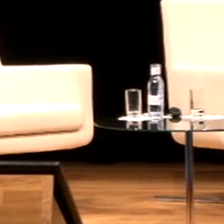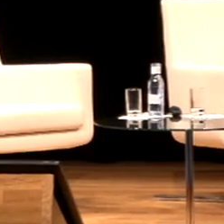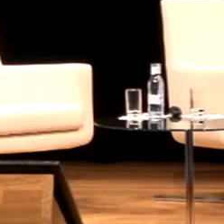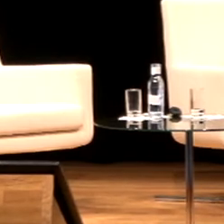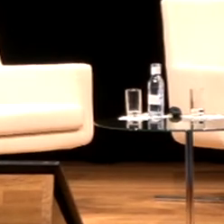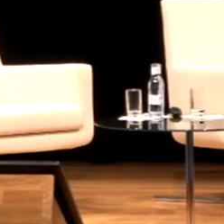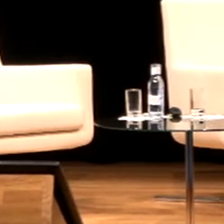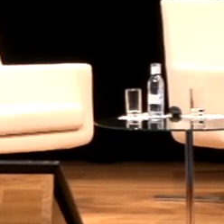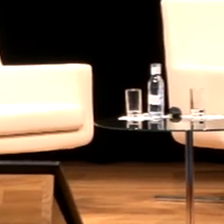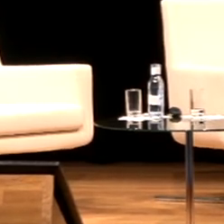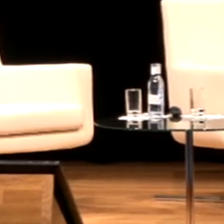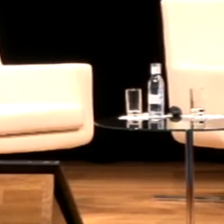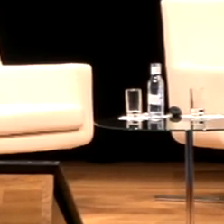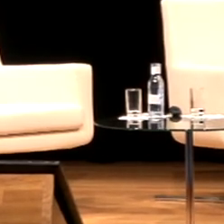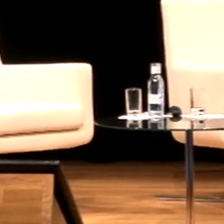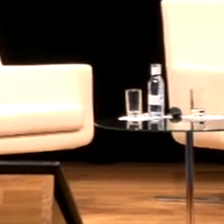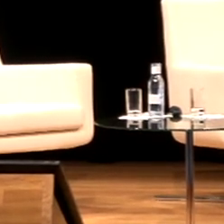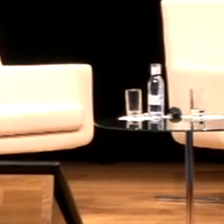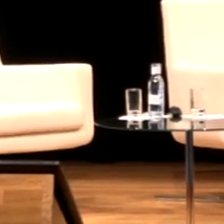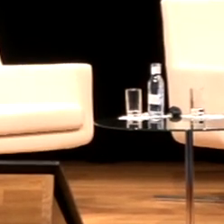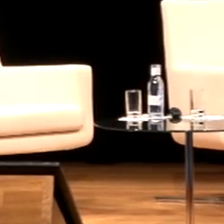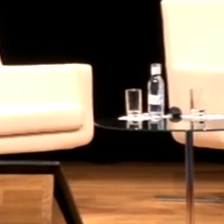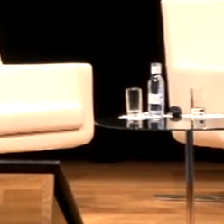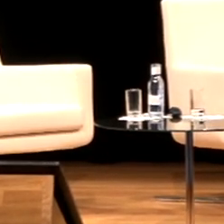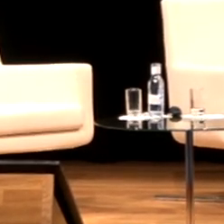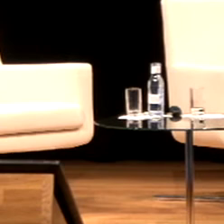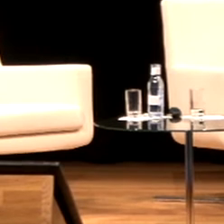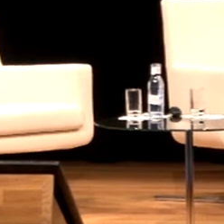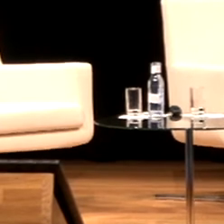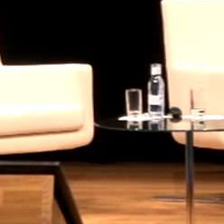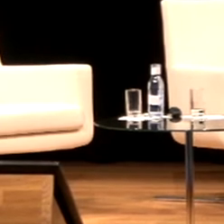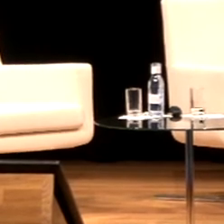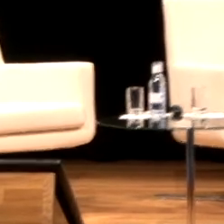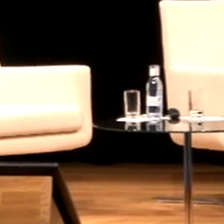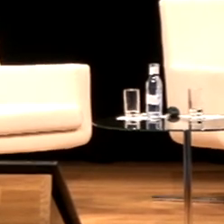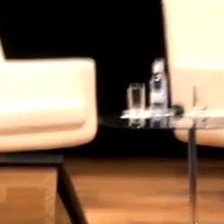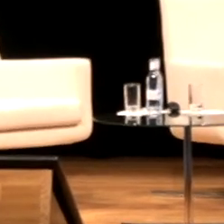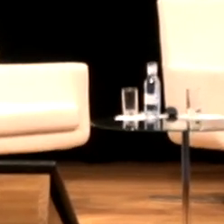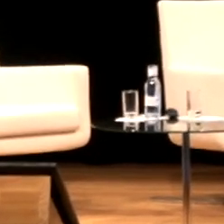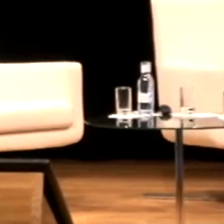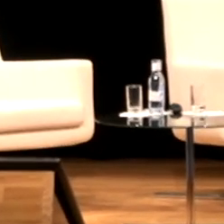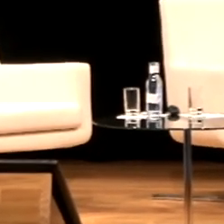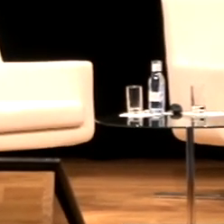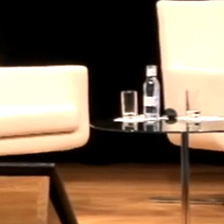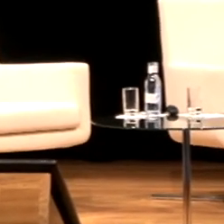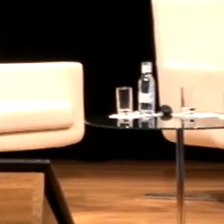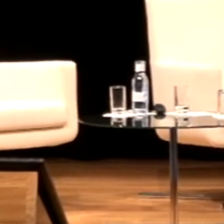Gurera gonbidatuko dugu Virginia Pozo González, Virginia ongi etorri zu berritzegune nagusiko aholkularia